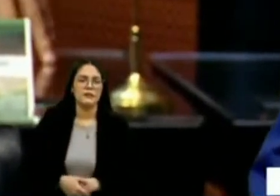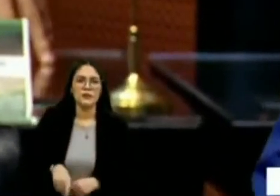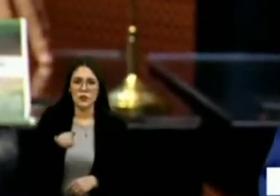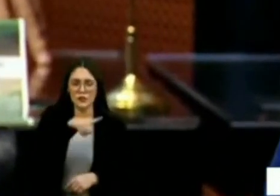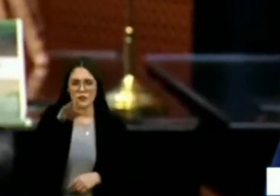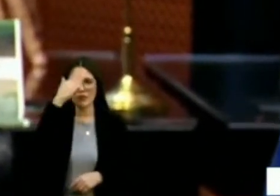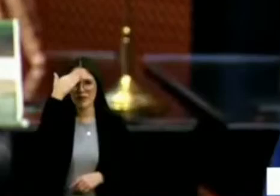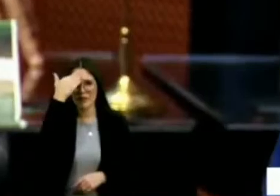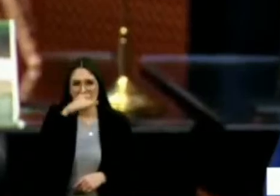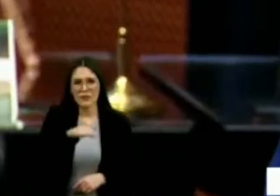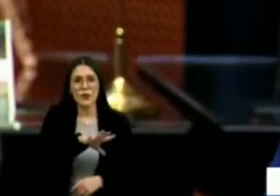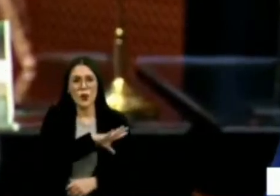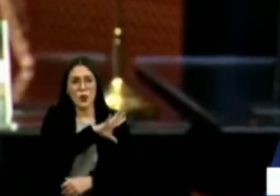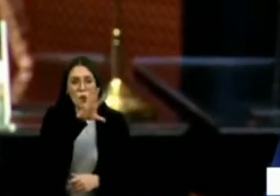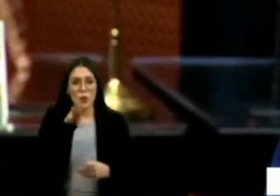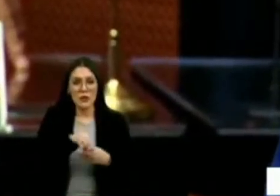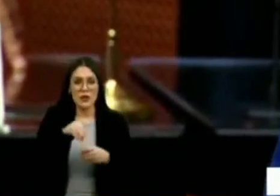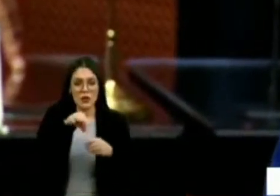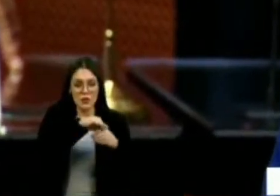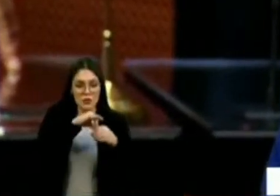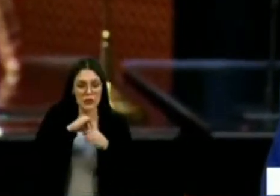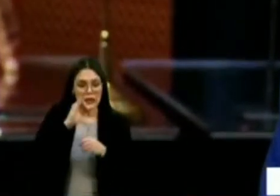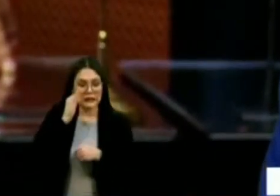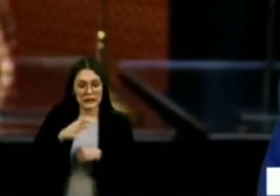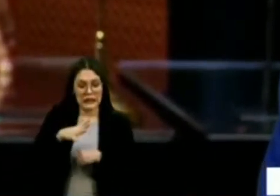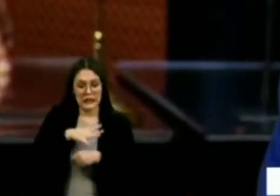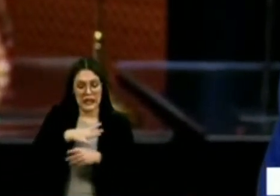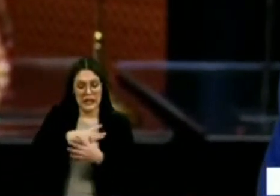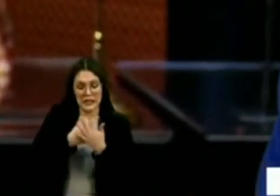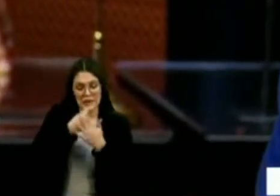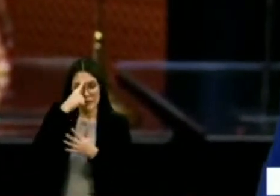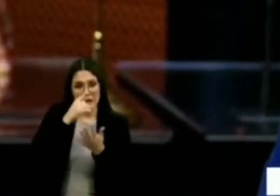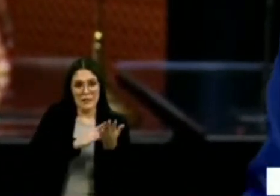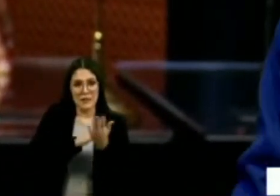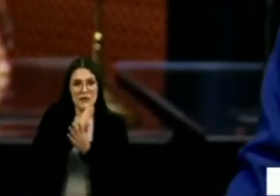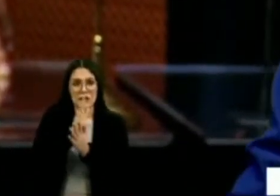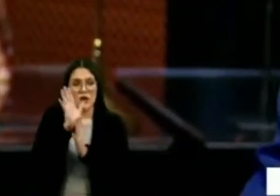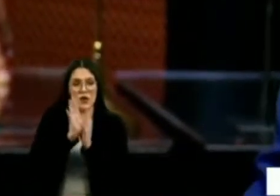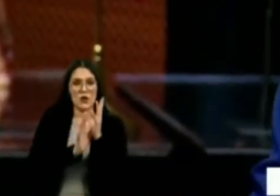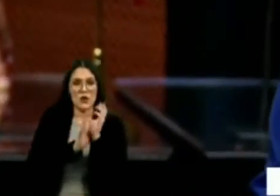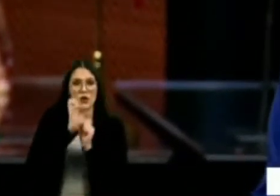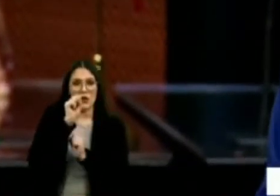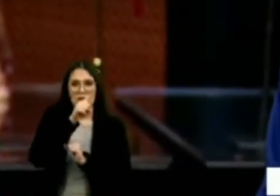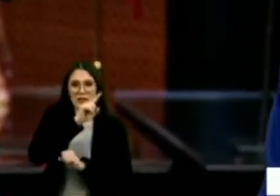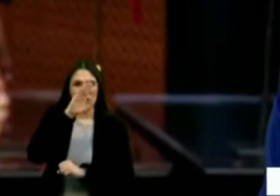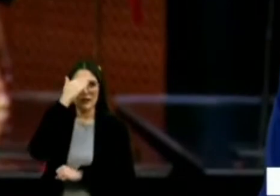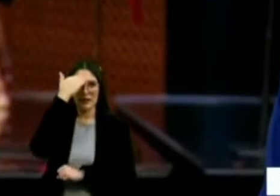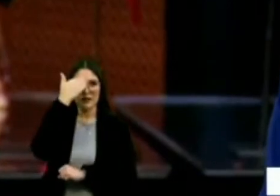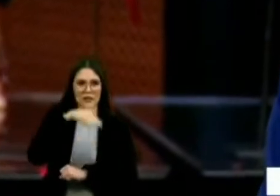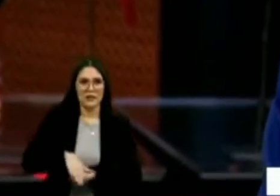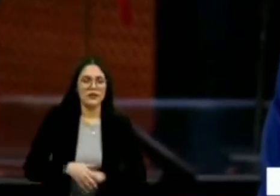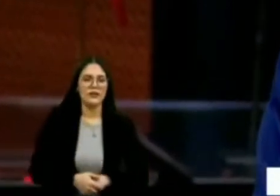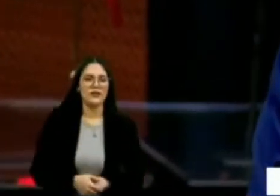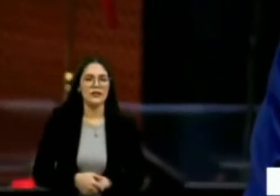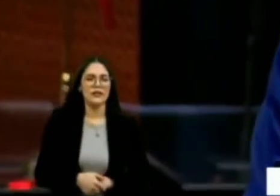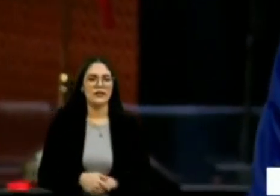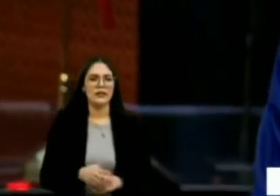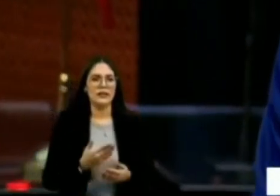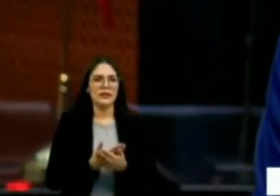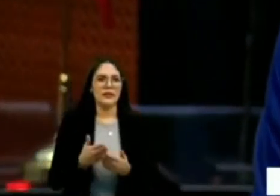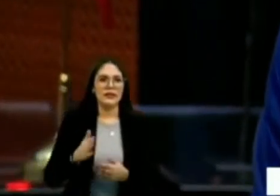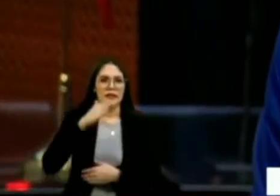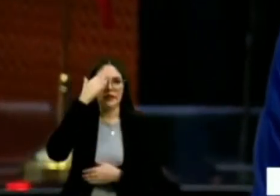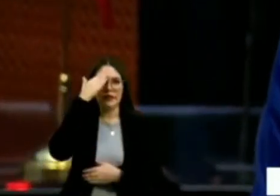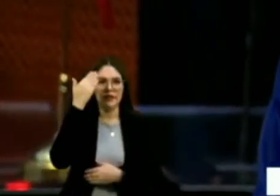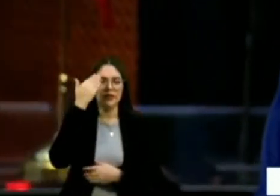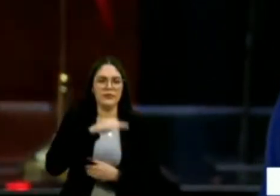cuentan con los votos para pasar la reforma constitucional y que es una realidad que están